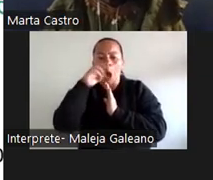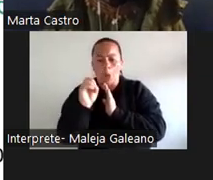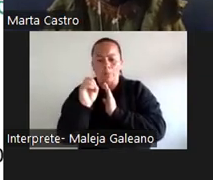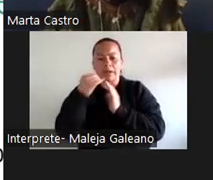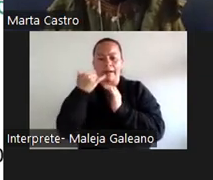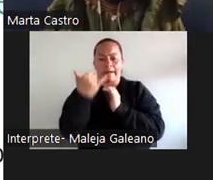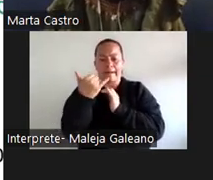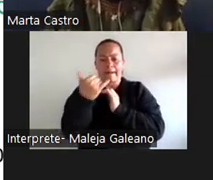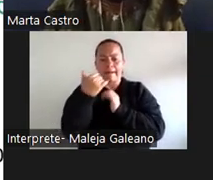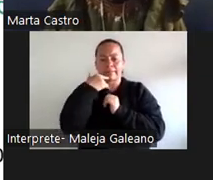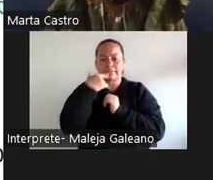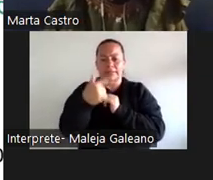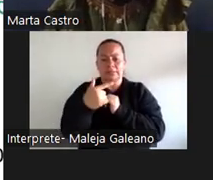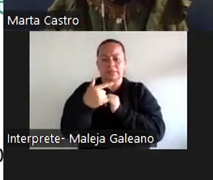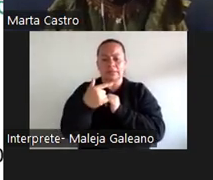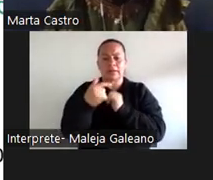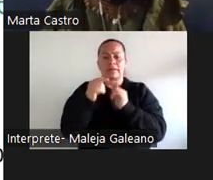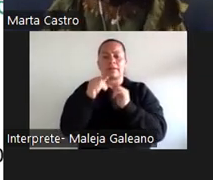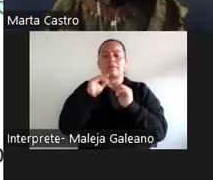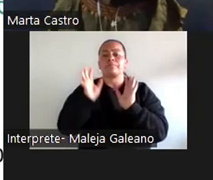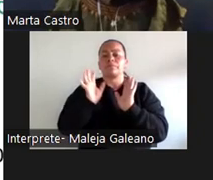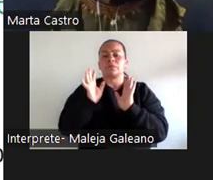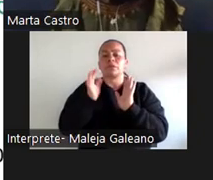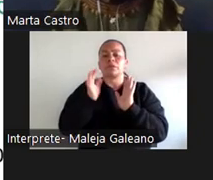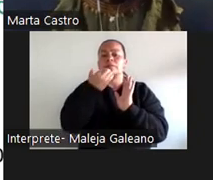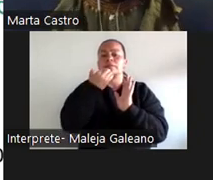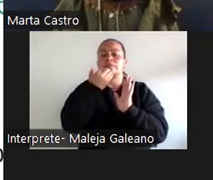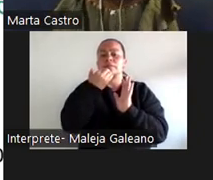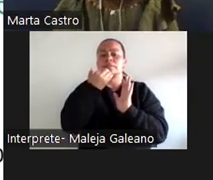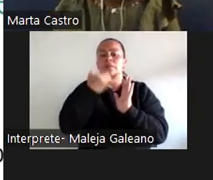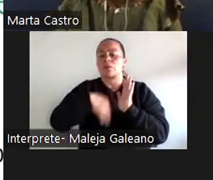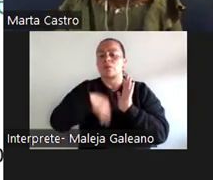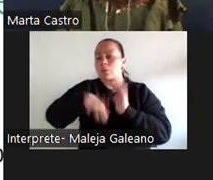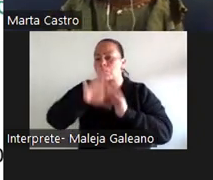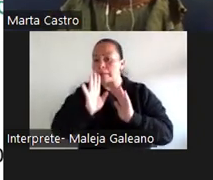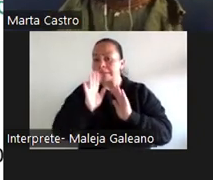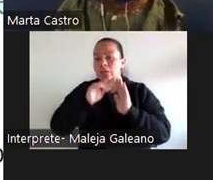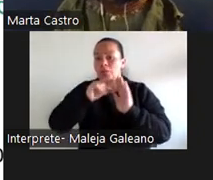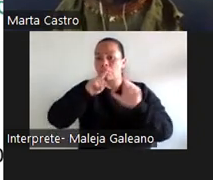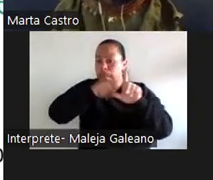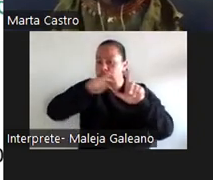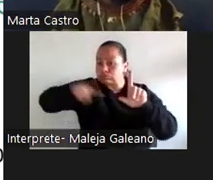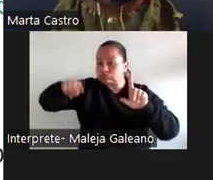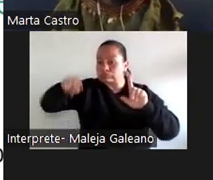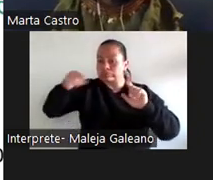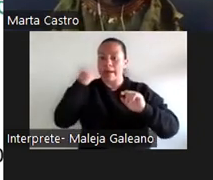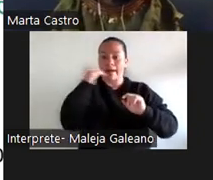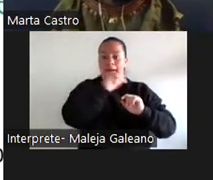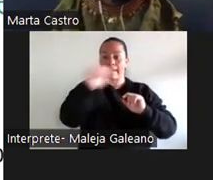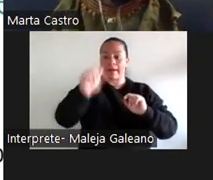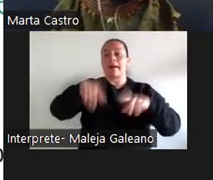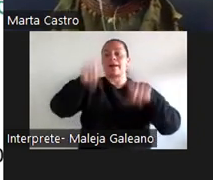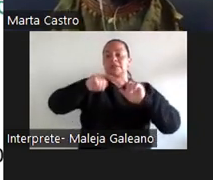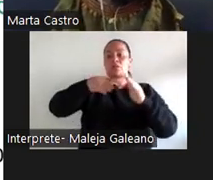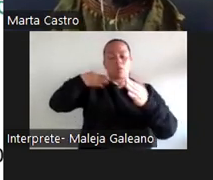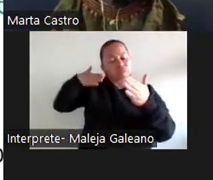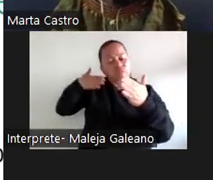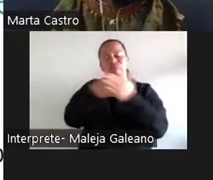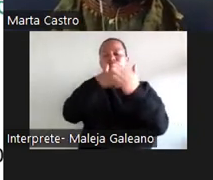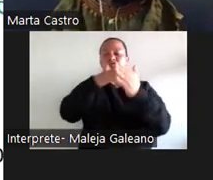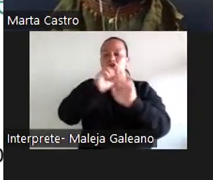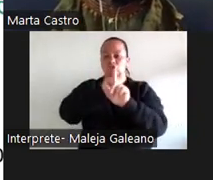datos Porque estamos hablando de un tema de género Así que en las demandas sociales sobre el